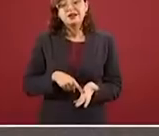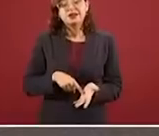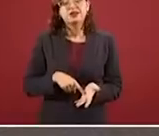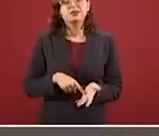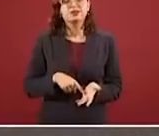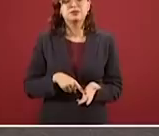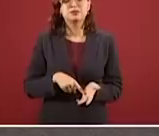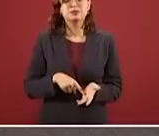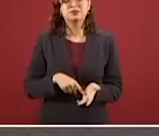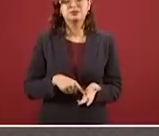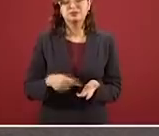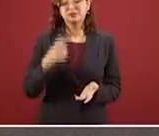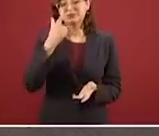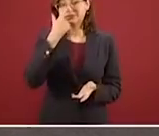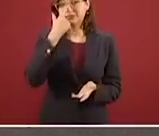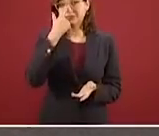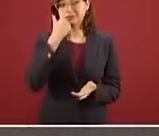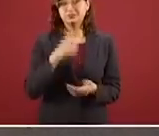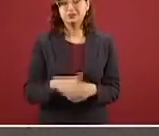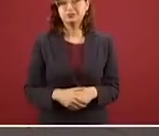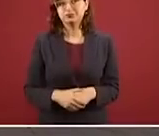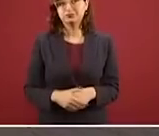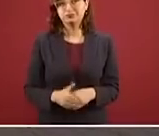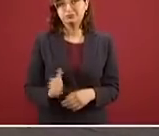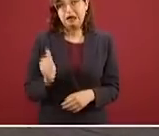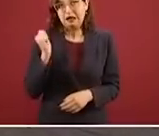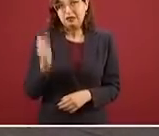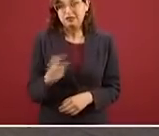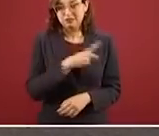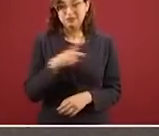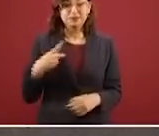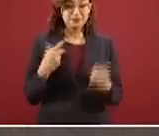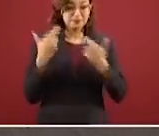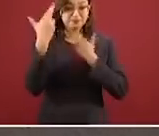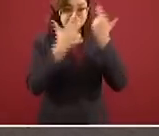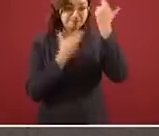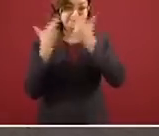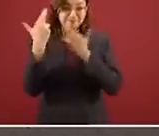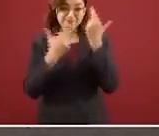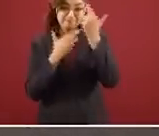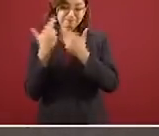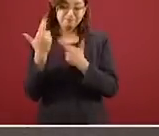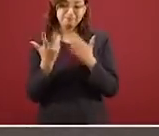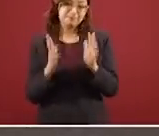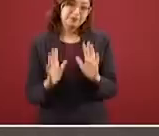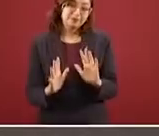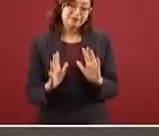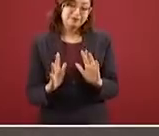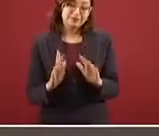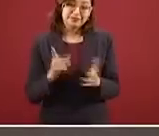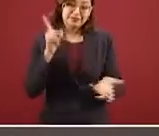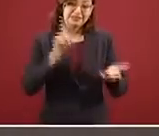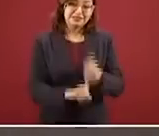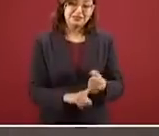una de las cosas que se tienen que revisar, pues es eso, que cada país